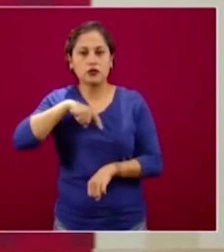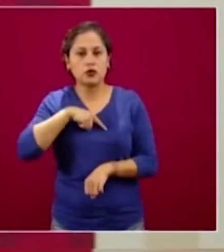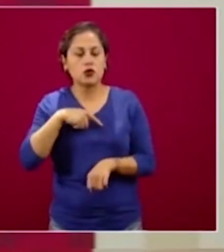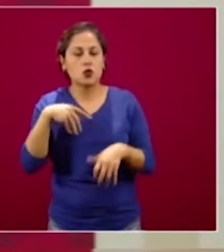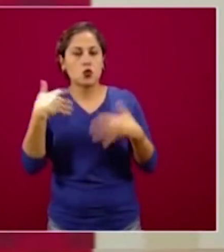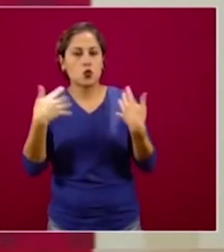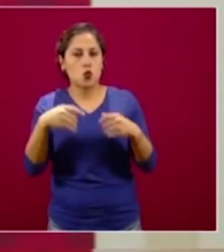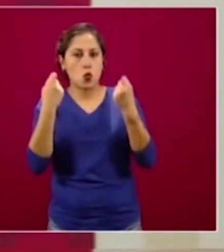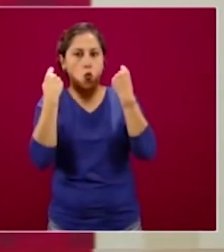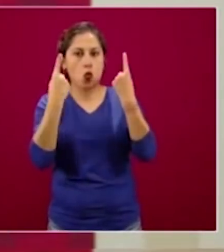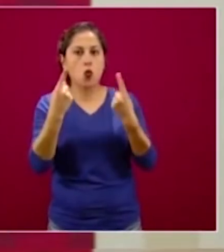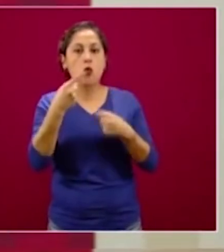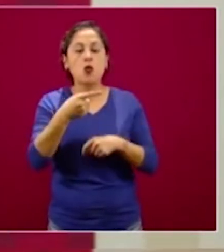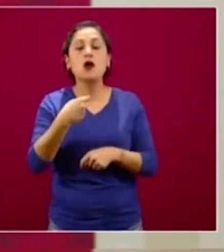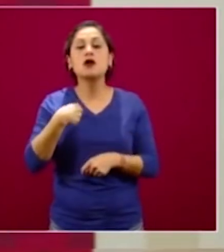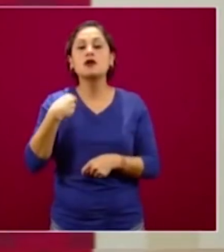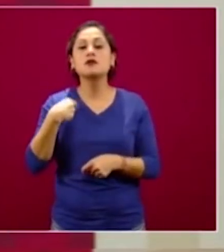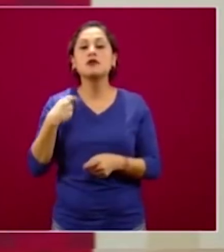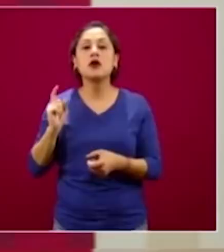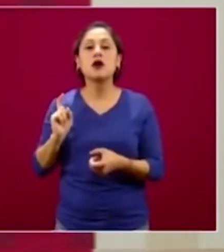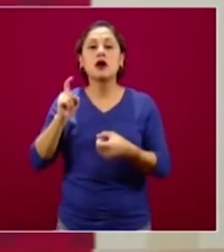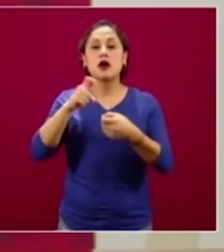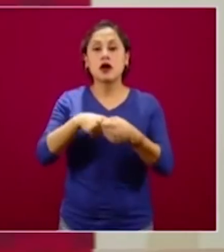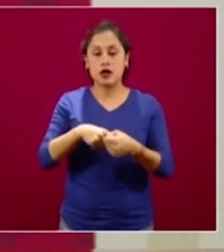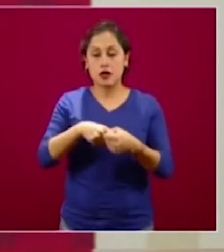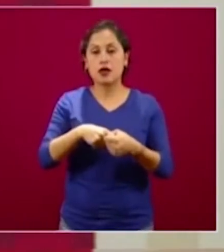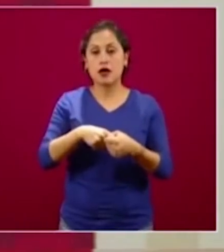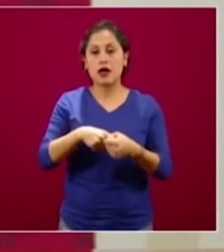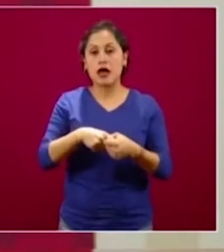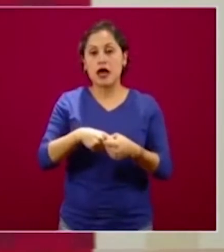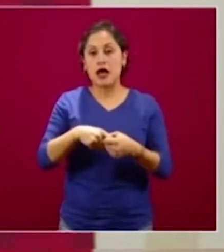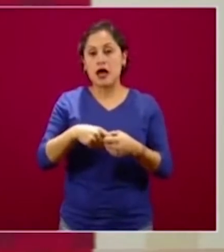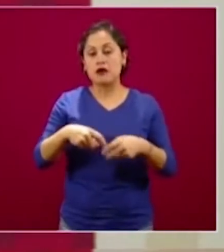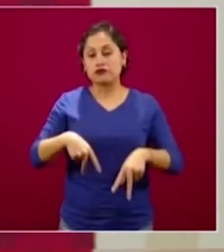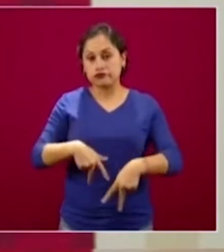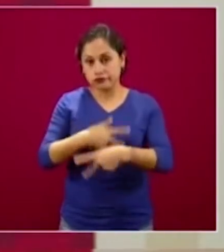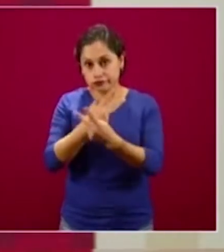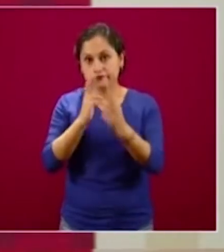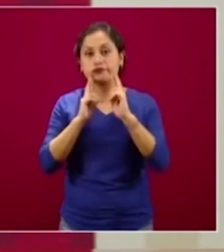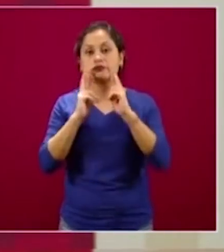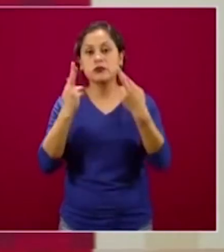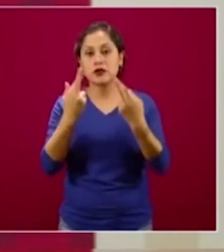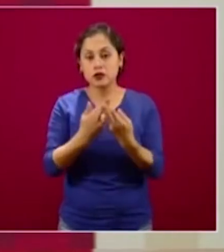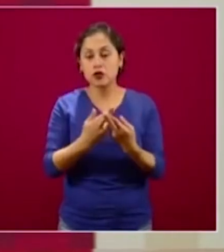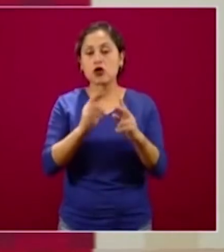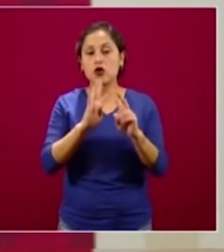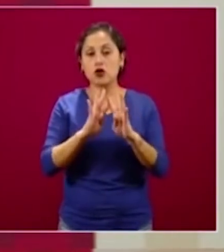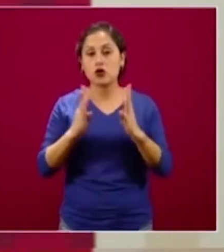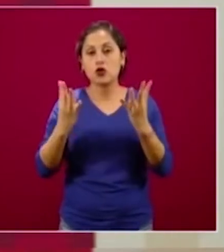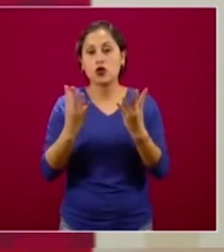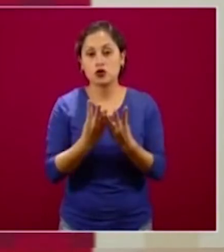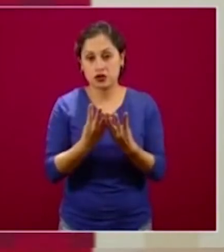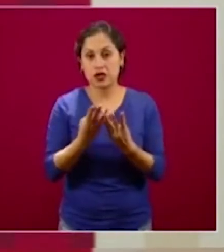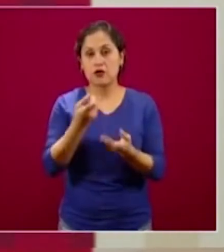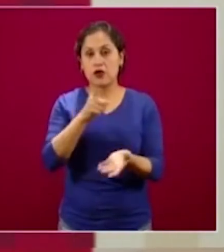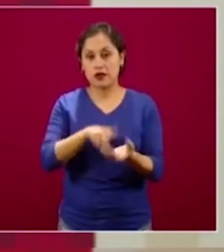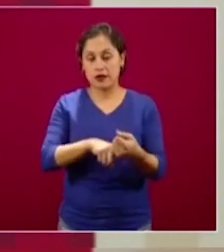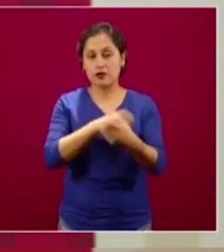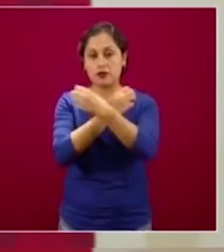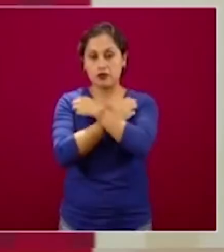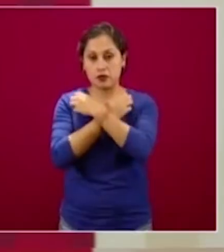participar en la sesión del Consejo Nacional Educativo e interactuar con la doctora, y nos compartió que